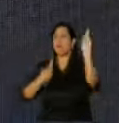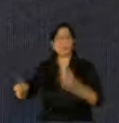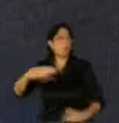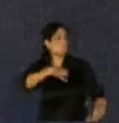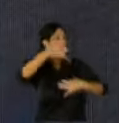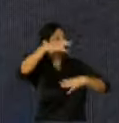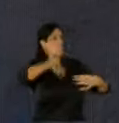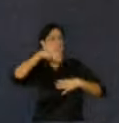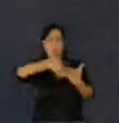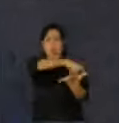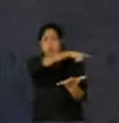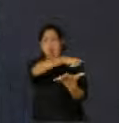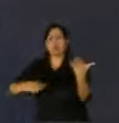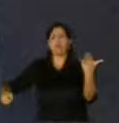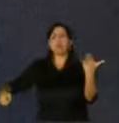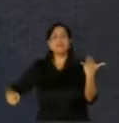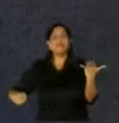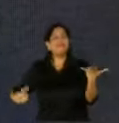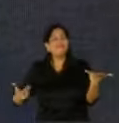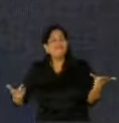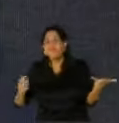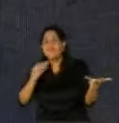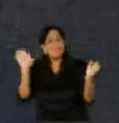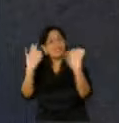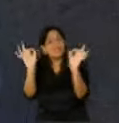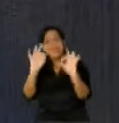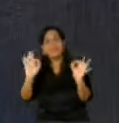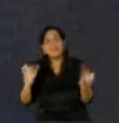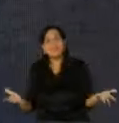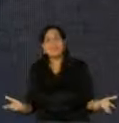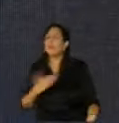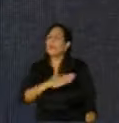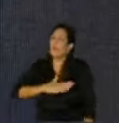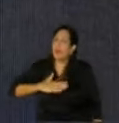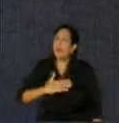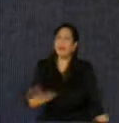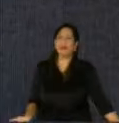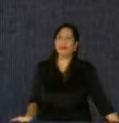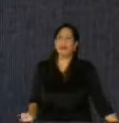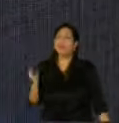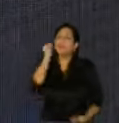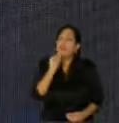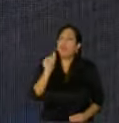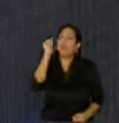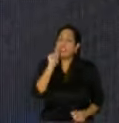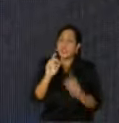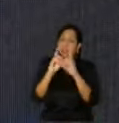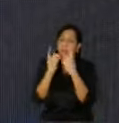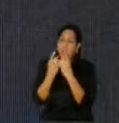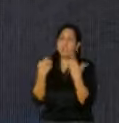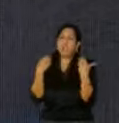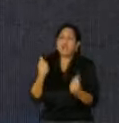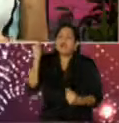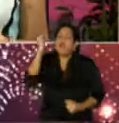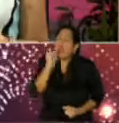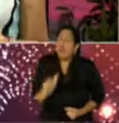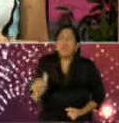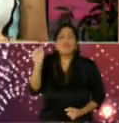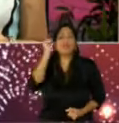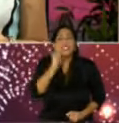sigue enfocada en cosas que son estériles en este proceso. Pregúntale al Departamento de Salud, todos los días se le ha dado la información a este país, todos los